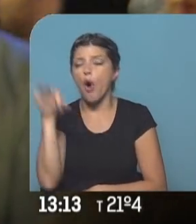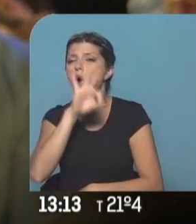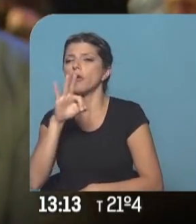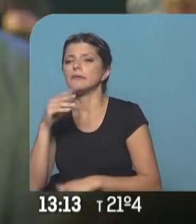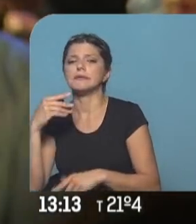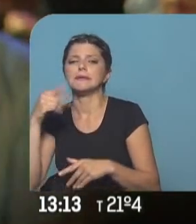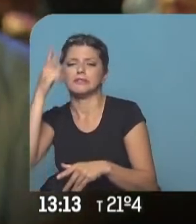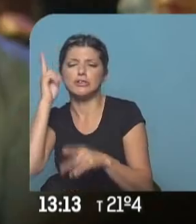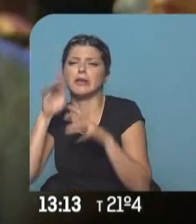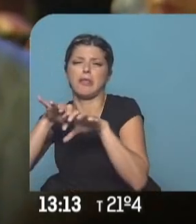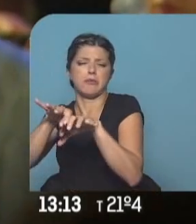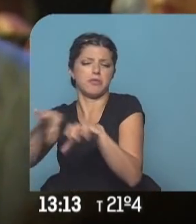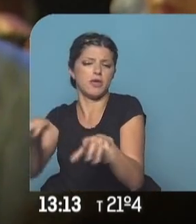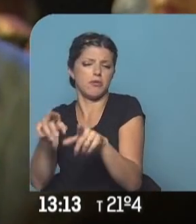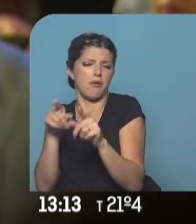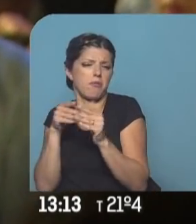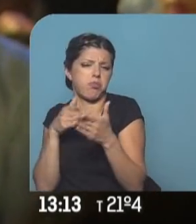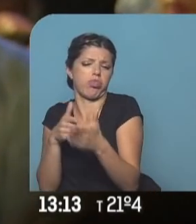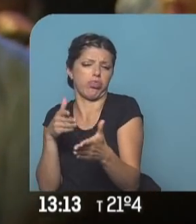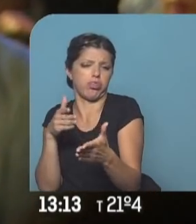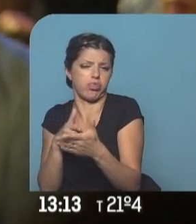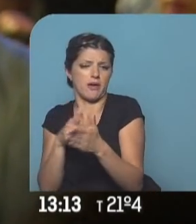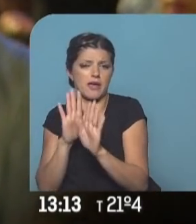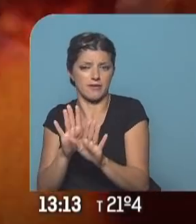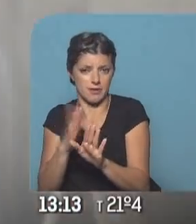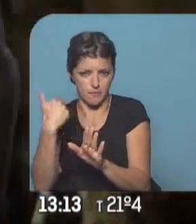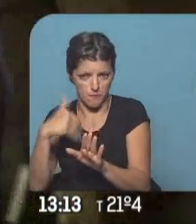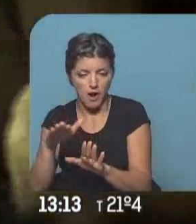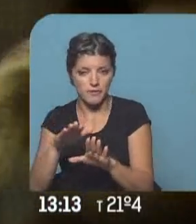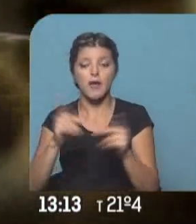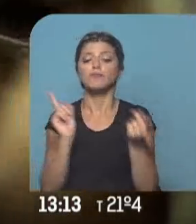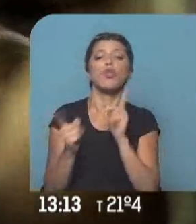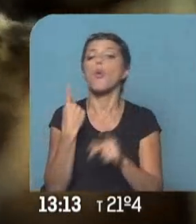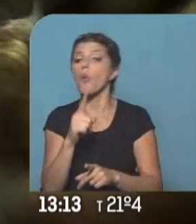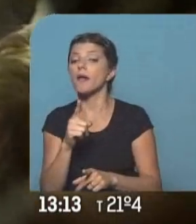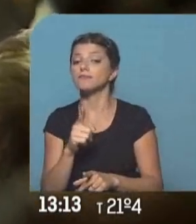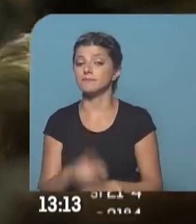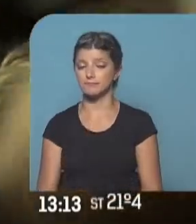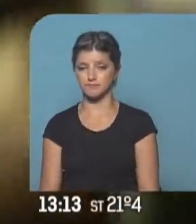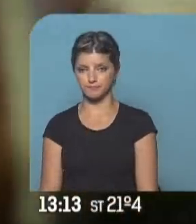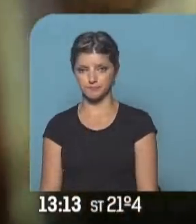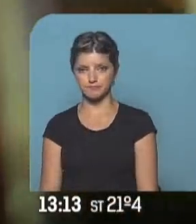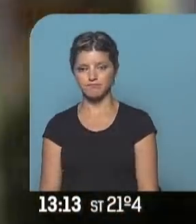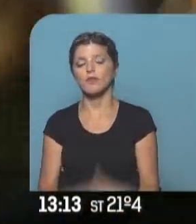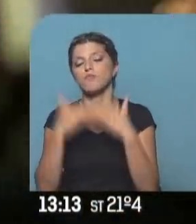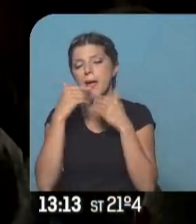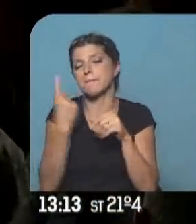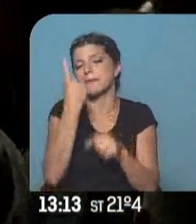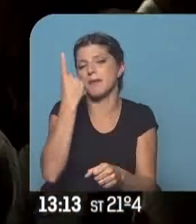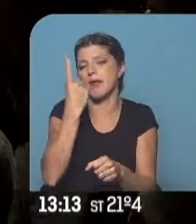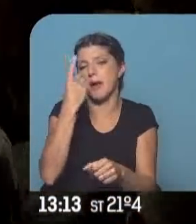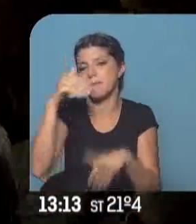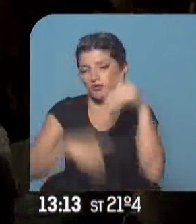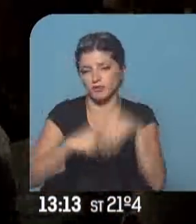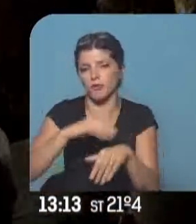dividido y estancado por el cual nos conduce la nueva mayoría. Si bien es improbable un triunfo en primera vuelta, la